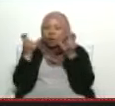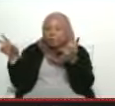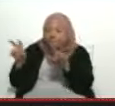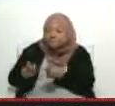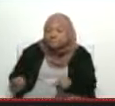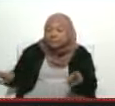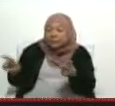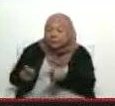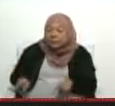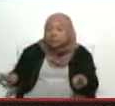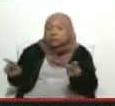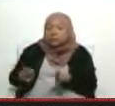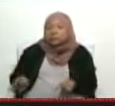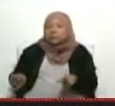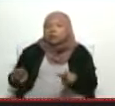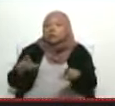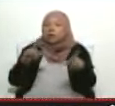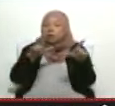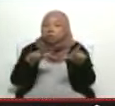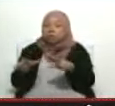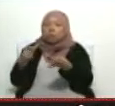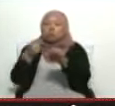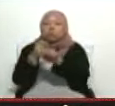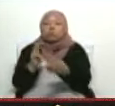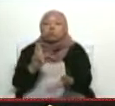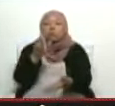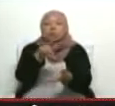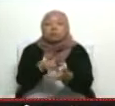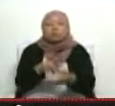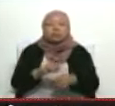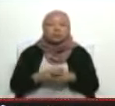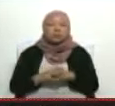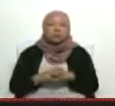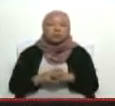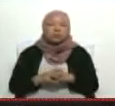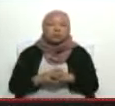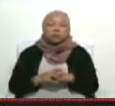investigadas, determinada su participación,